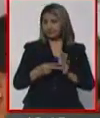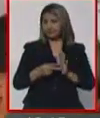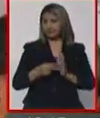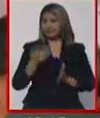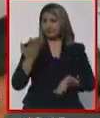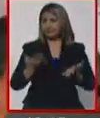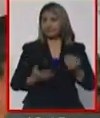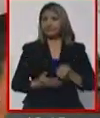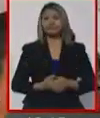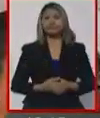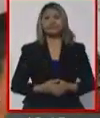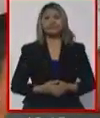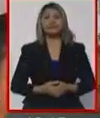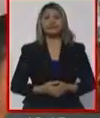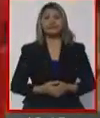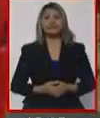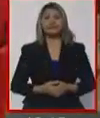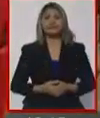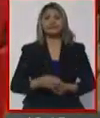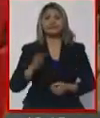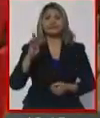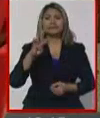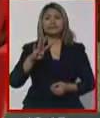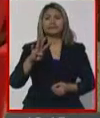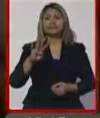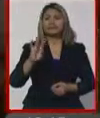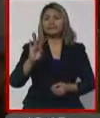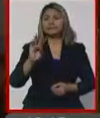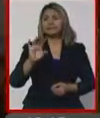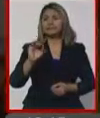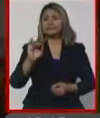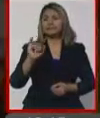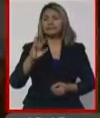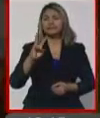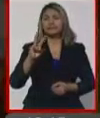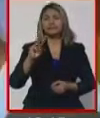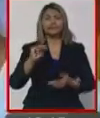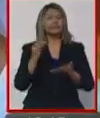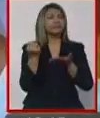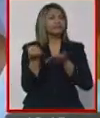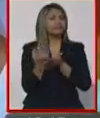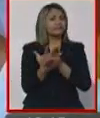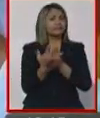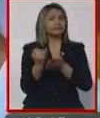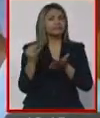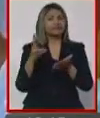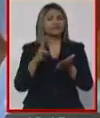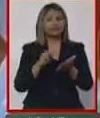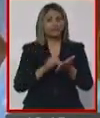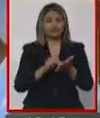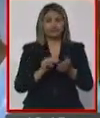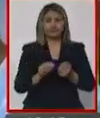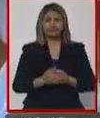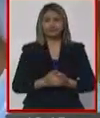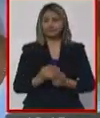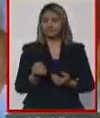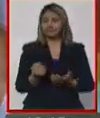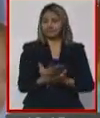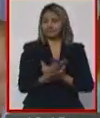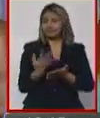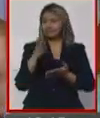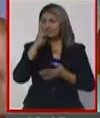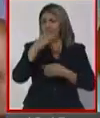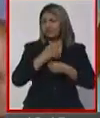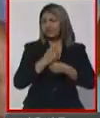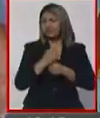son aproximadamente unas 470 ítems, ¿no? ¿Nuevos son estos? Nuevos, por nueva creación,